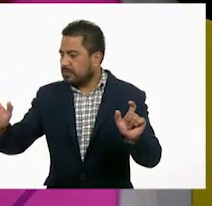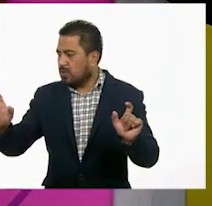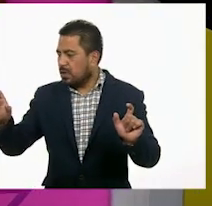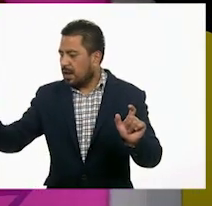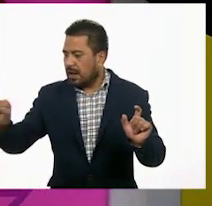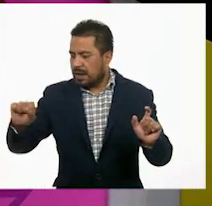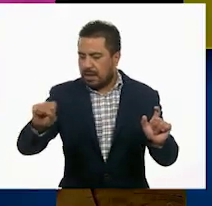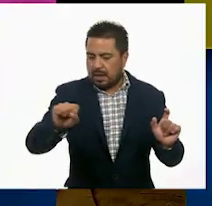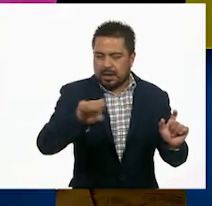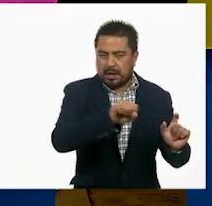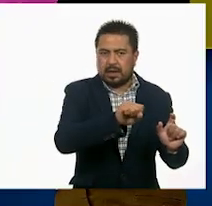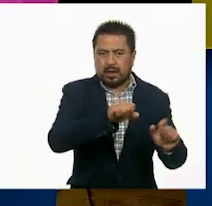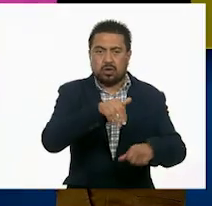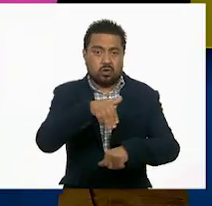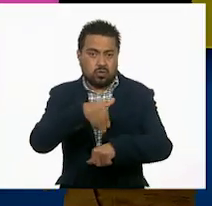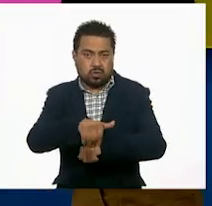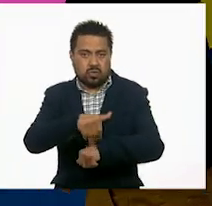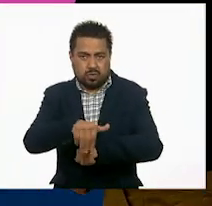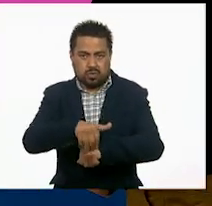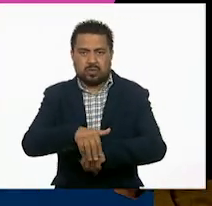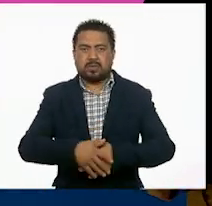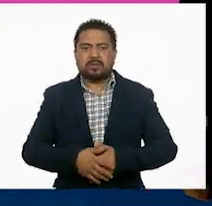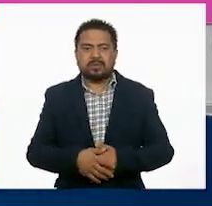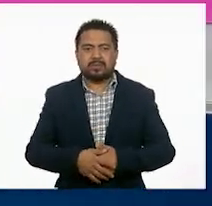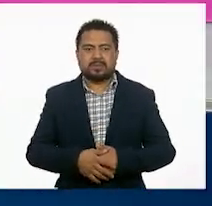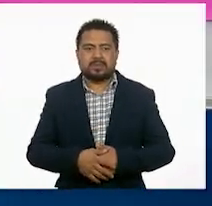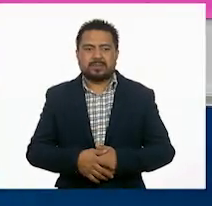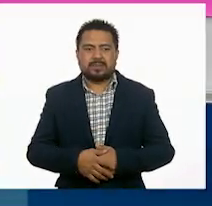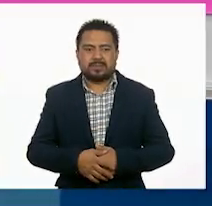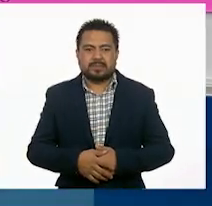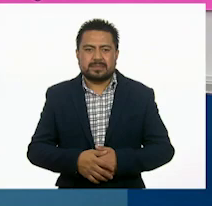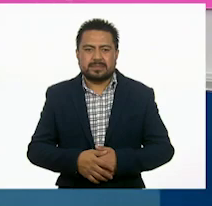ubicamos cada segmento.